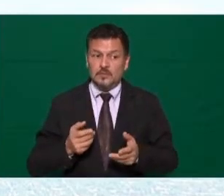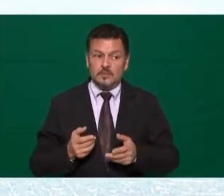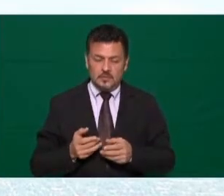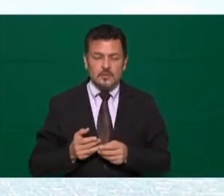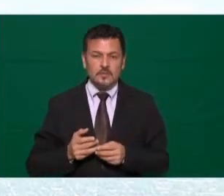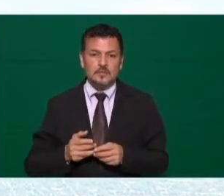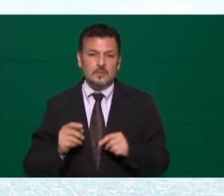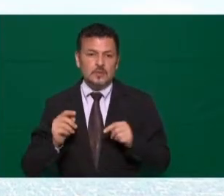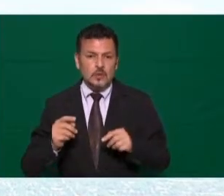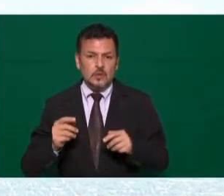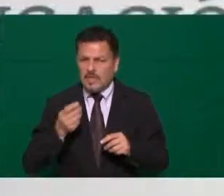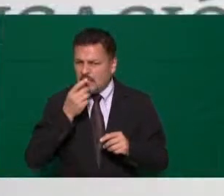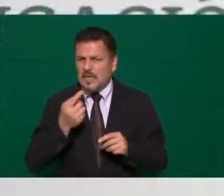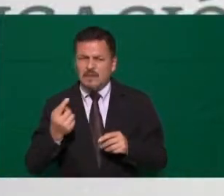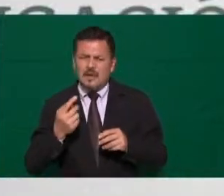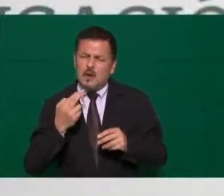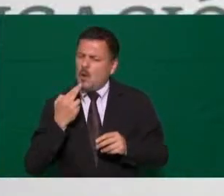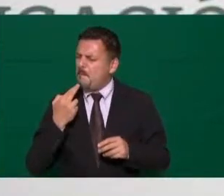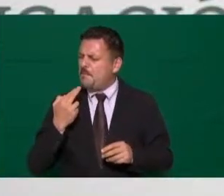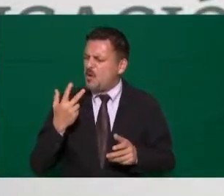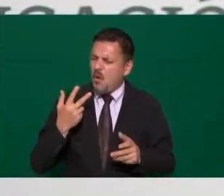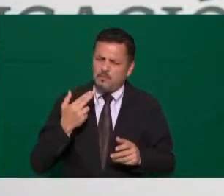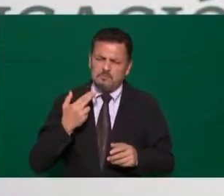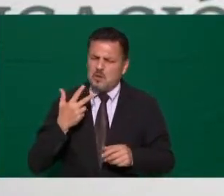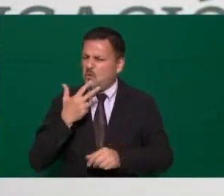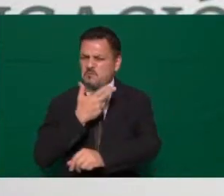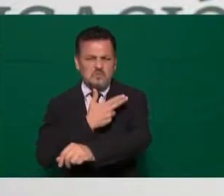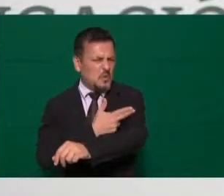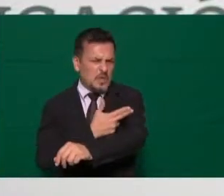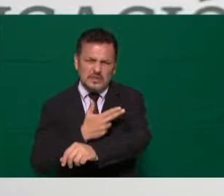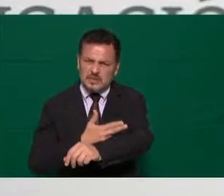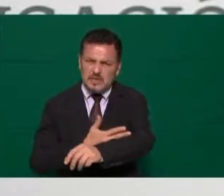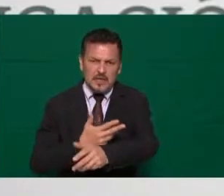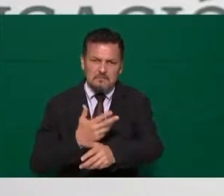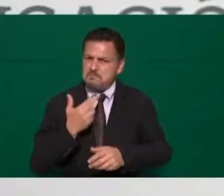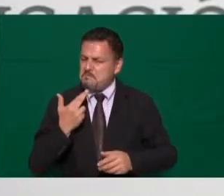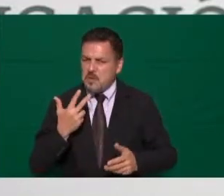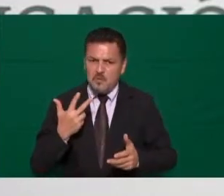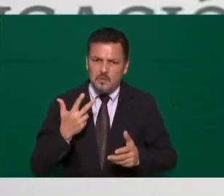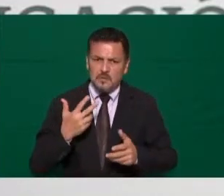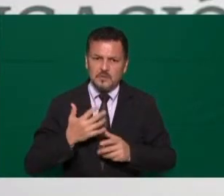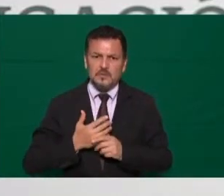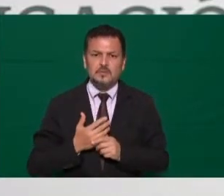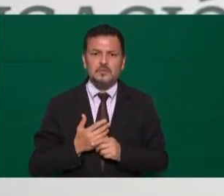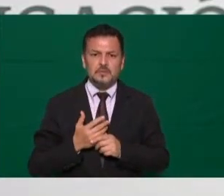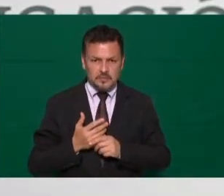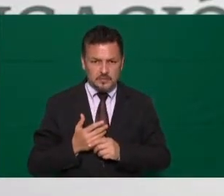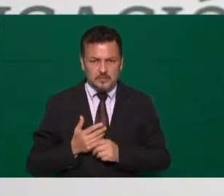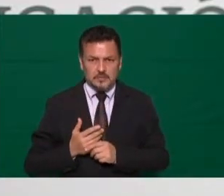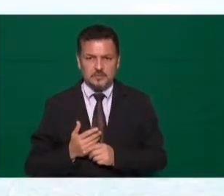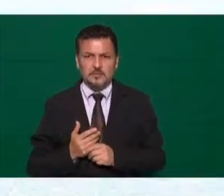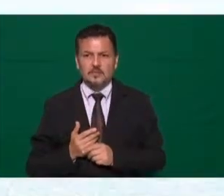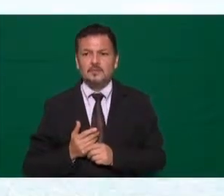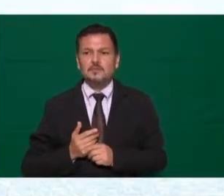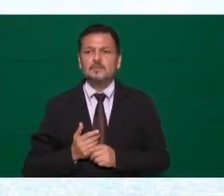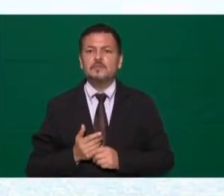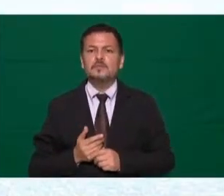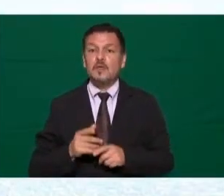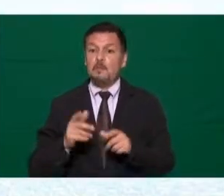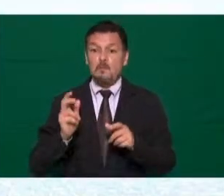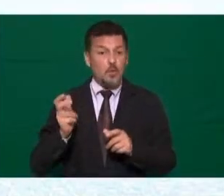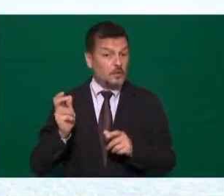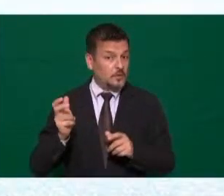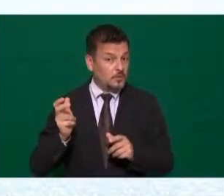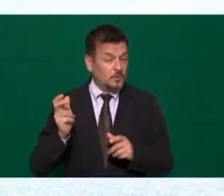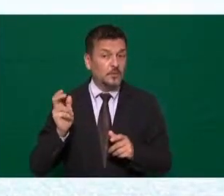es la mayor riqueza de México, la honestidad de su pueblo. Por eso